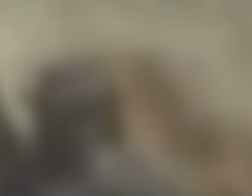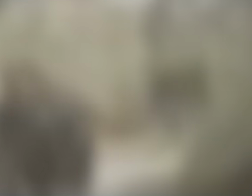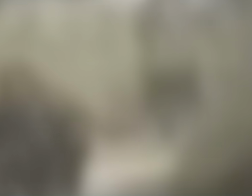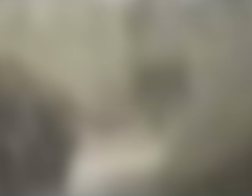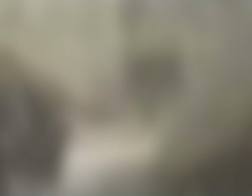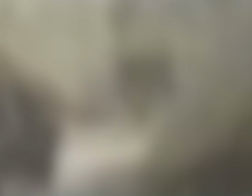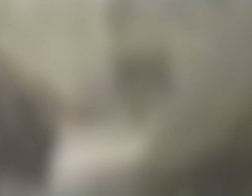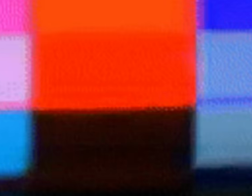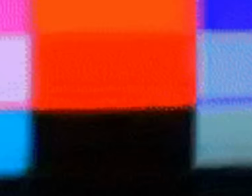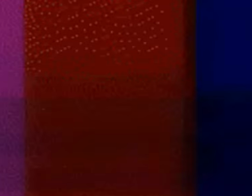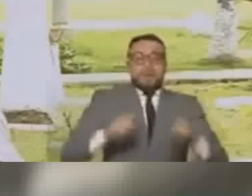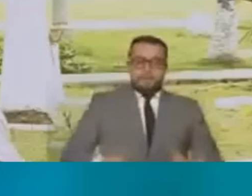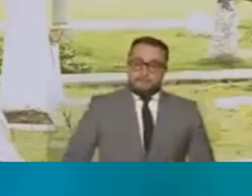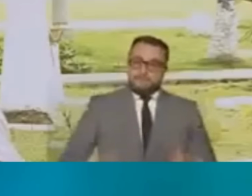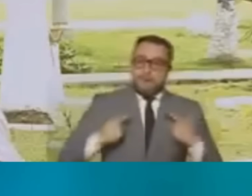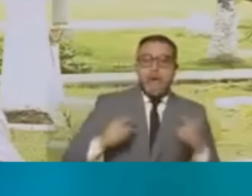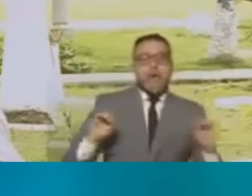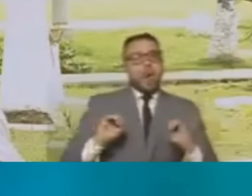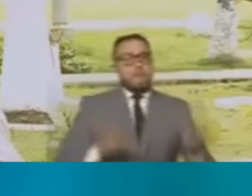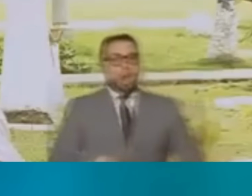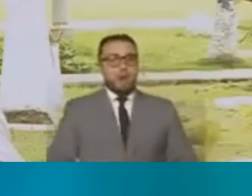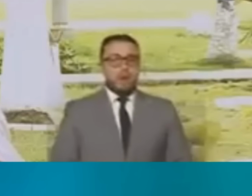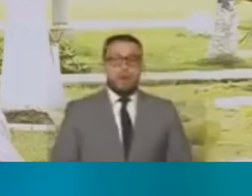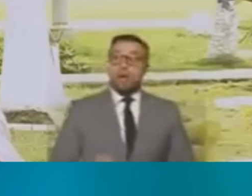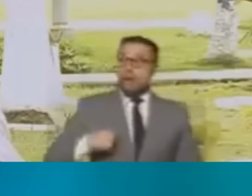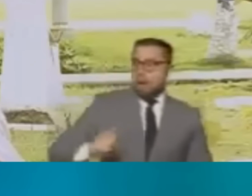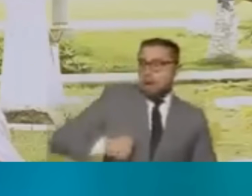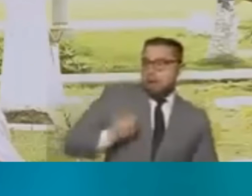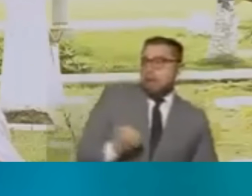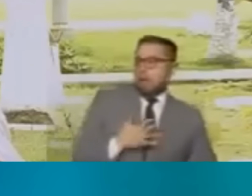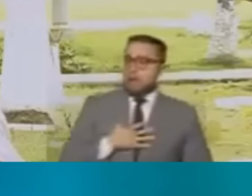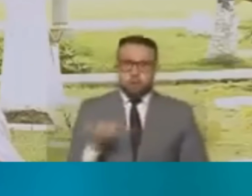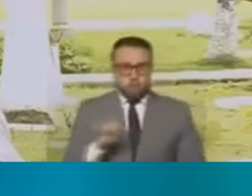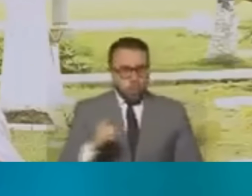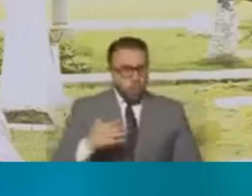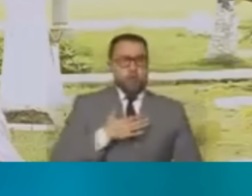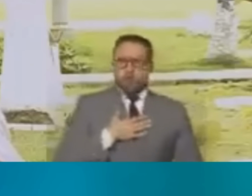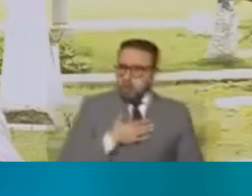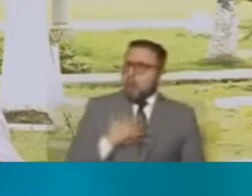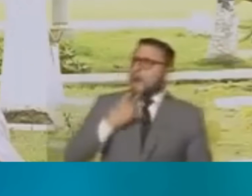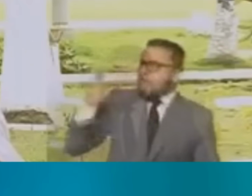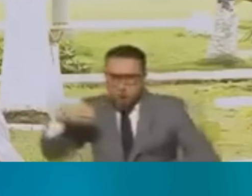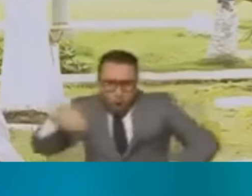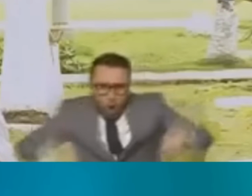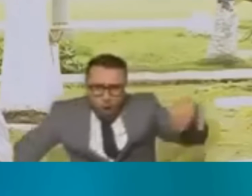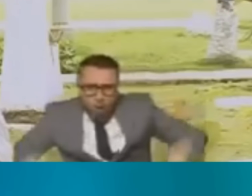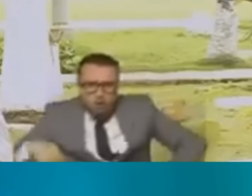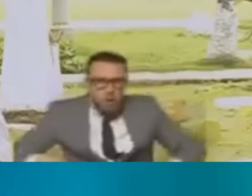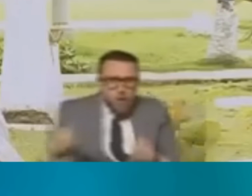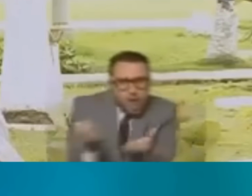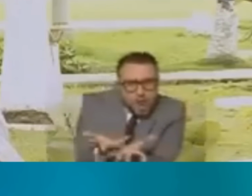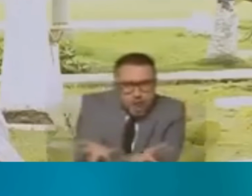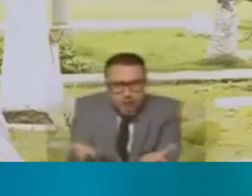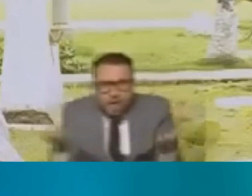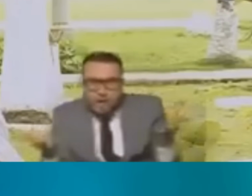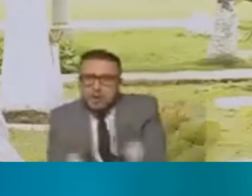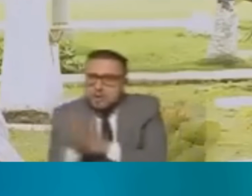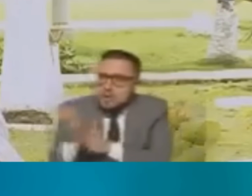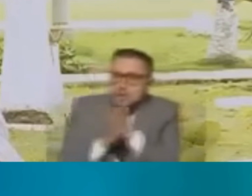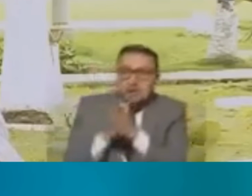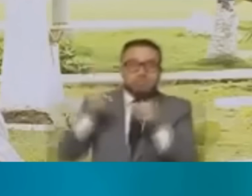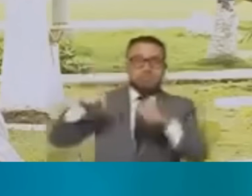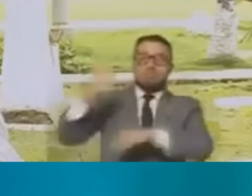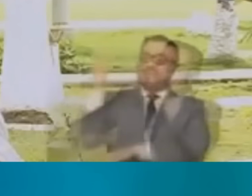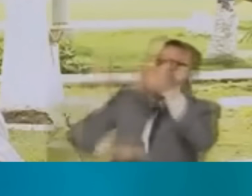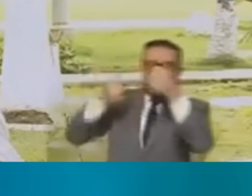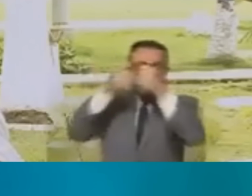con el debate y que no lo callarán. Sin oportunismos, yo he puesto en riesgo mi vida para revelar los entramados que han llevado a